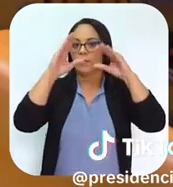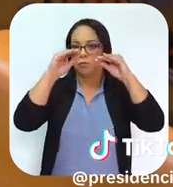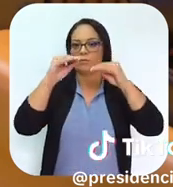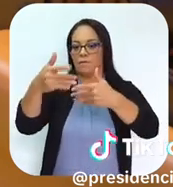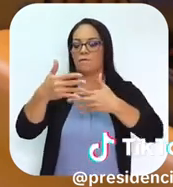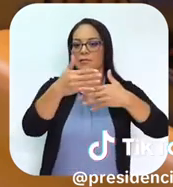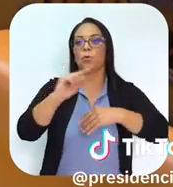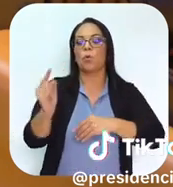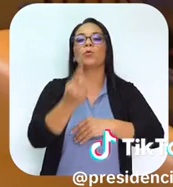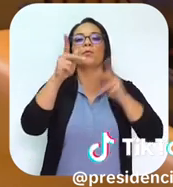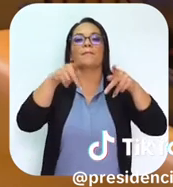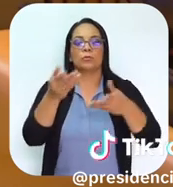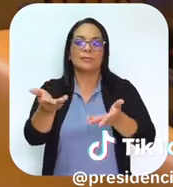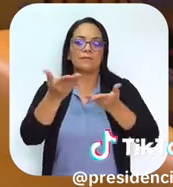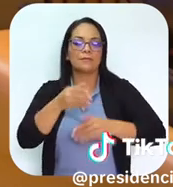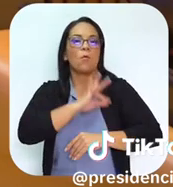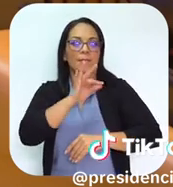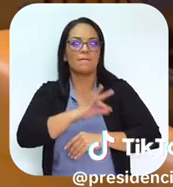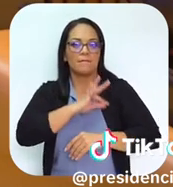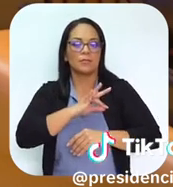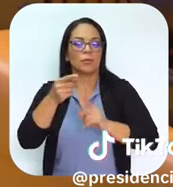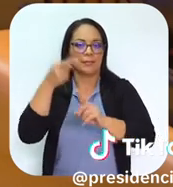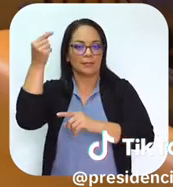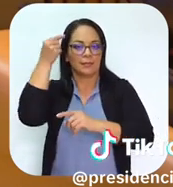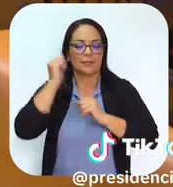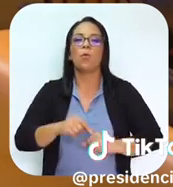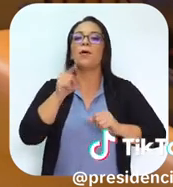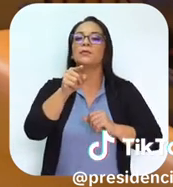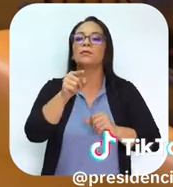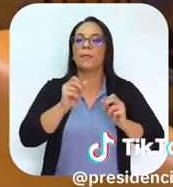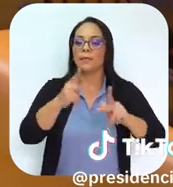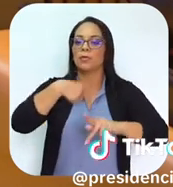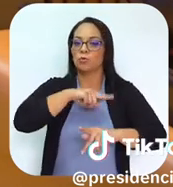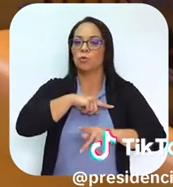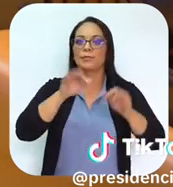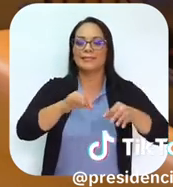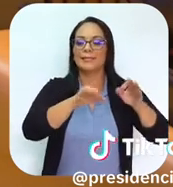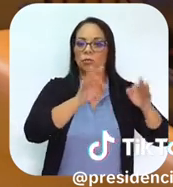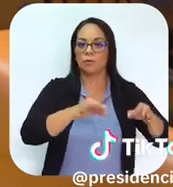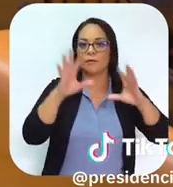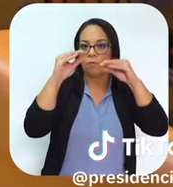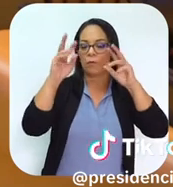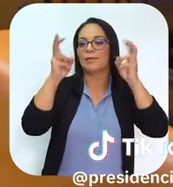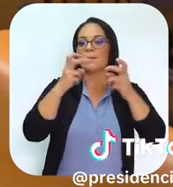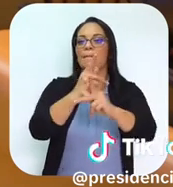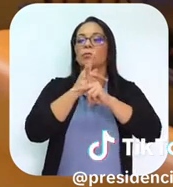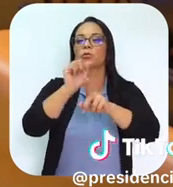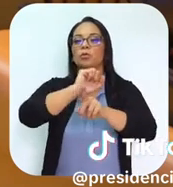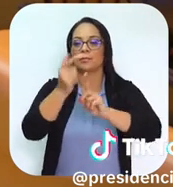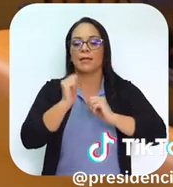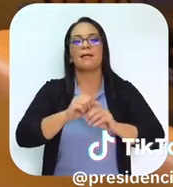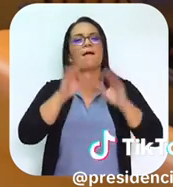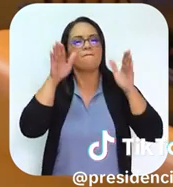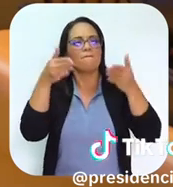información del registro único de beneficiados del Estado el cual nos permite tomar decisiones informadas en materia de protección